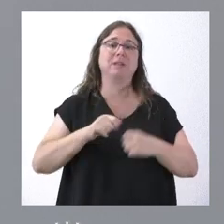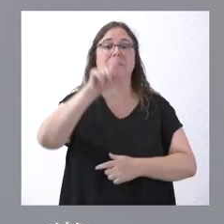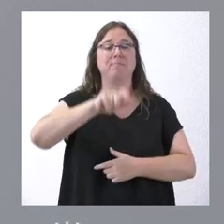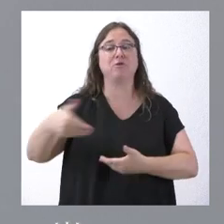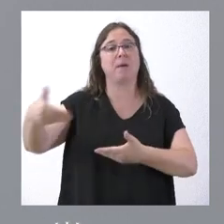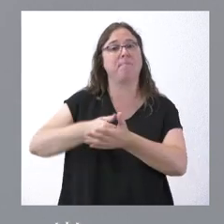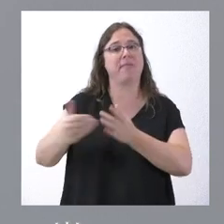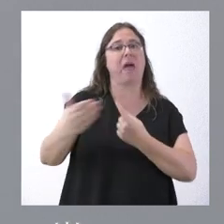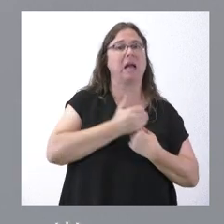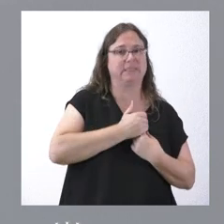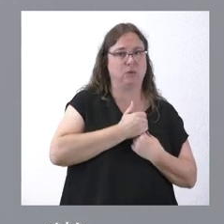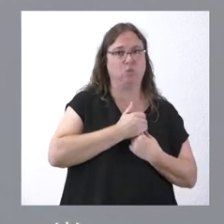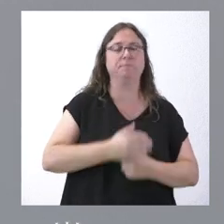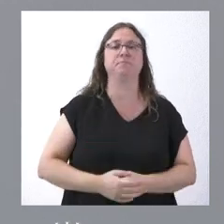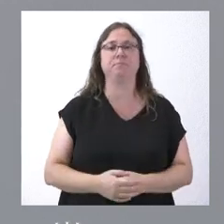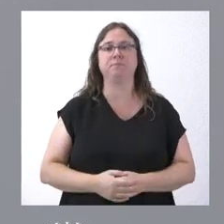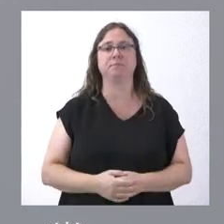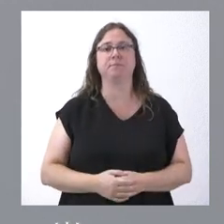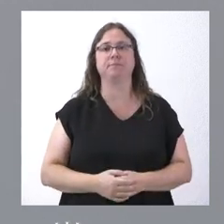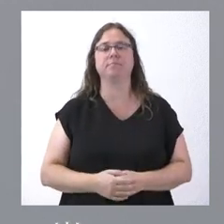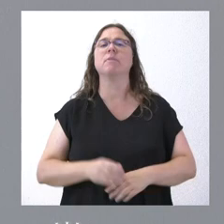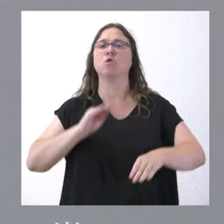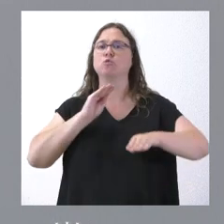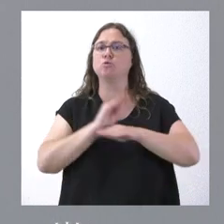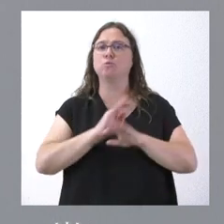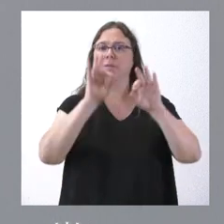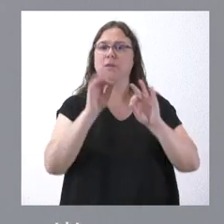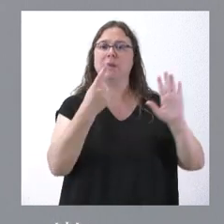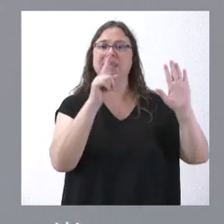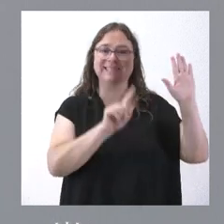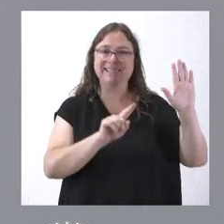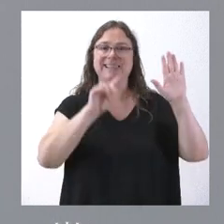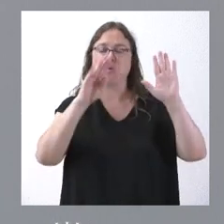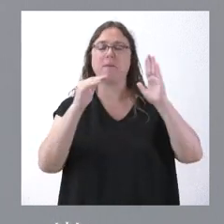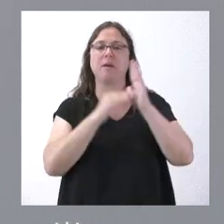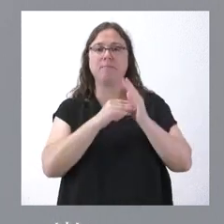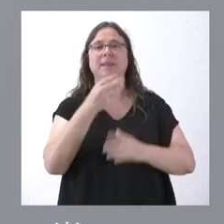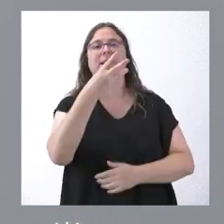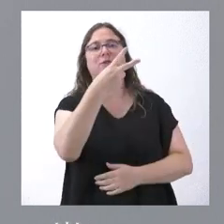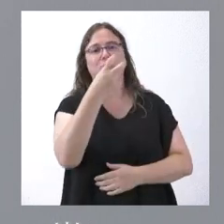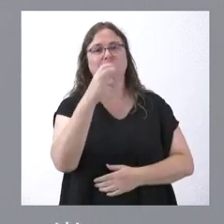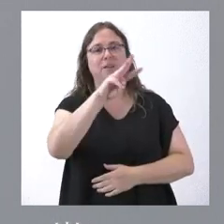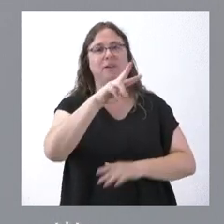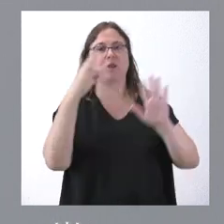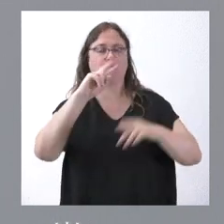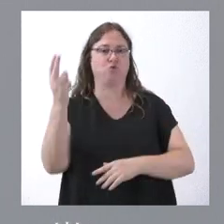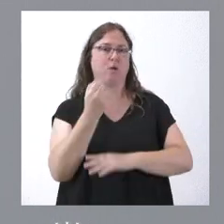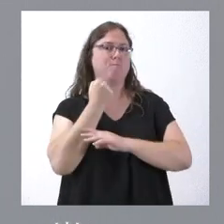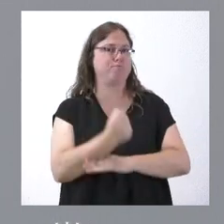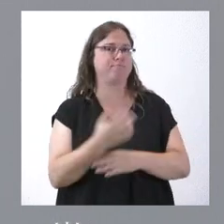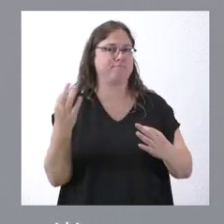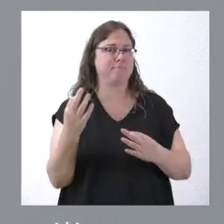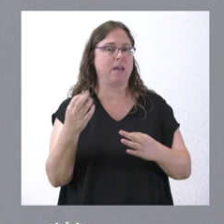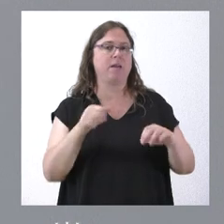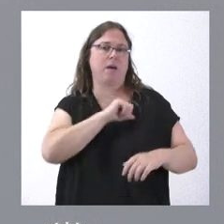de asilos. Esta subvención es de 69.238 euros para reforzar la